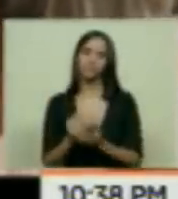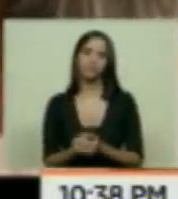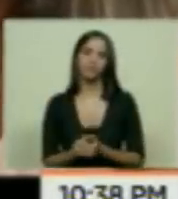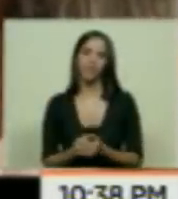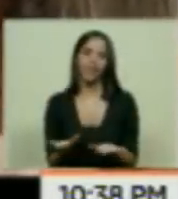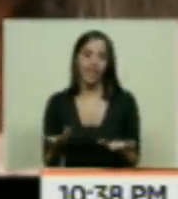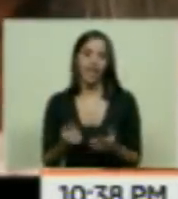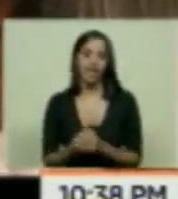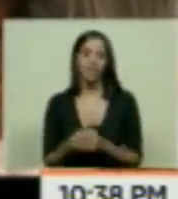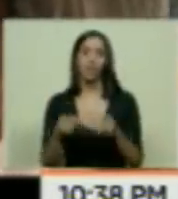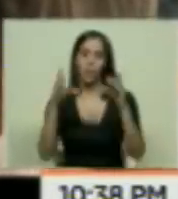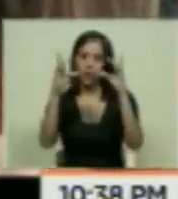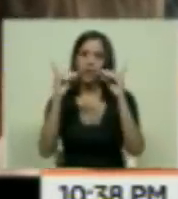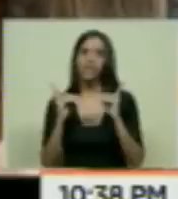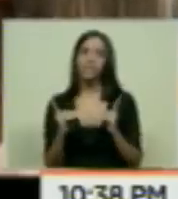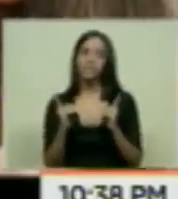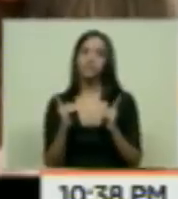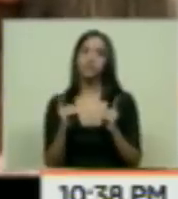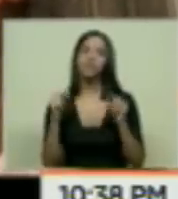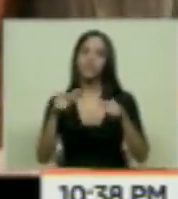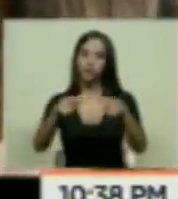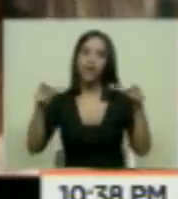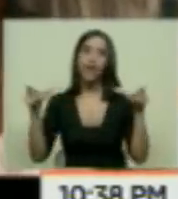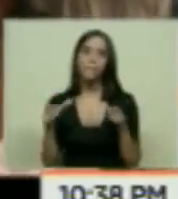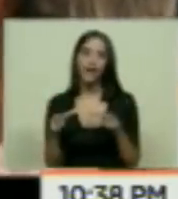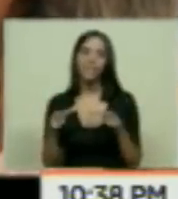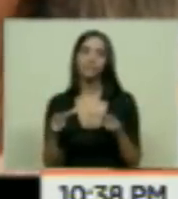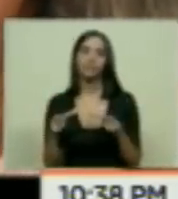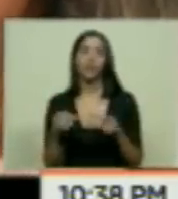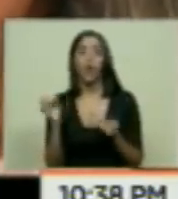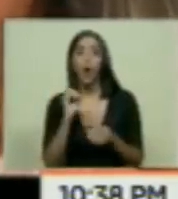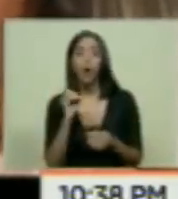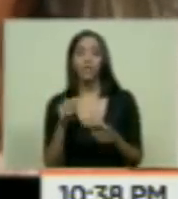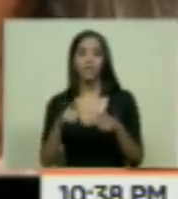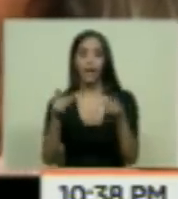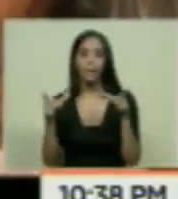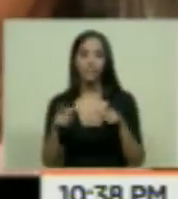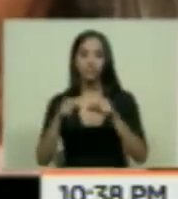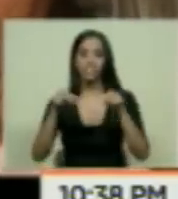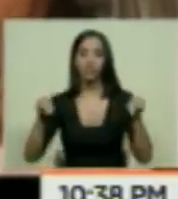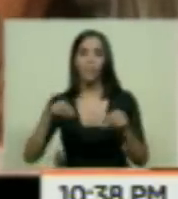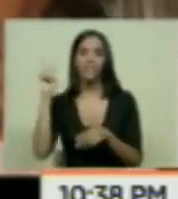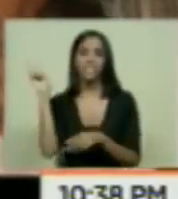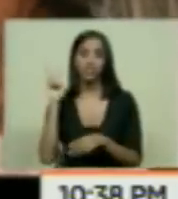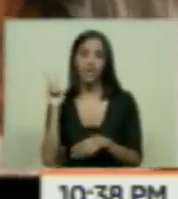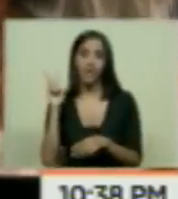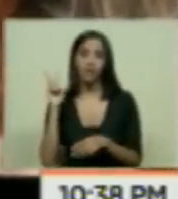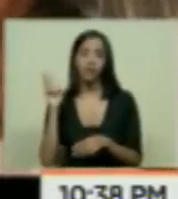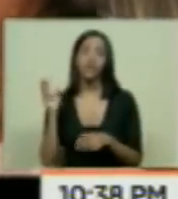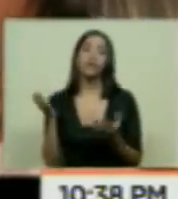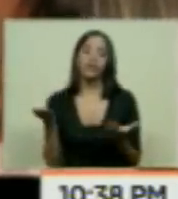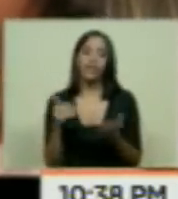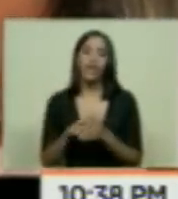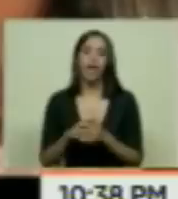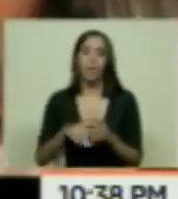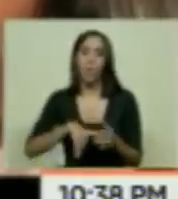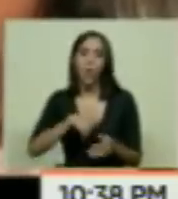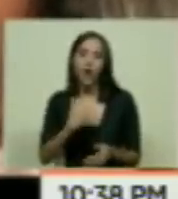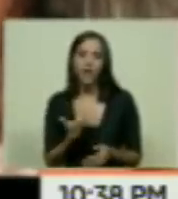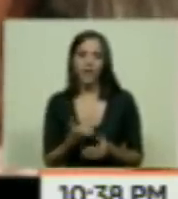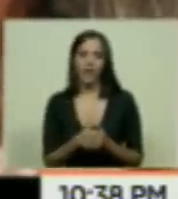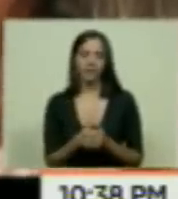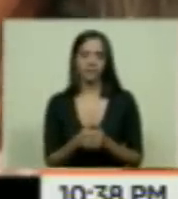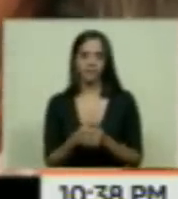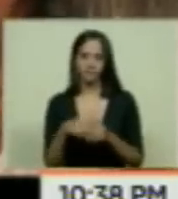tomó la decisión de que estos espacios, o que los espacios del territorio venezolano que hubieran posibilidades de